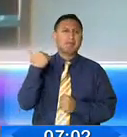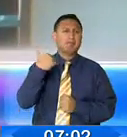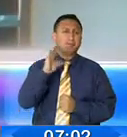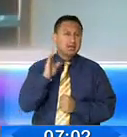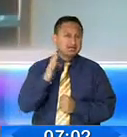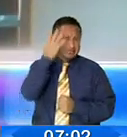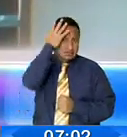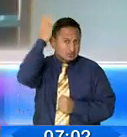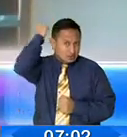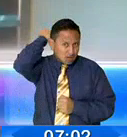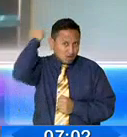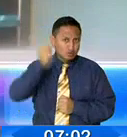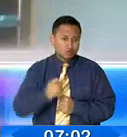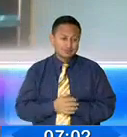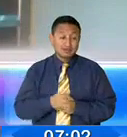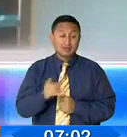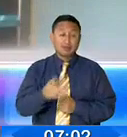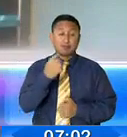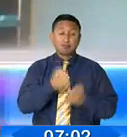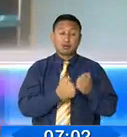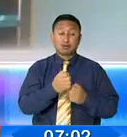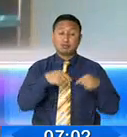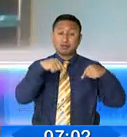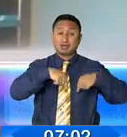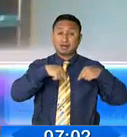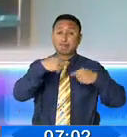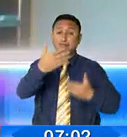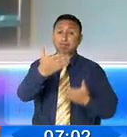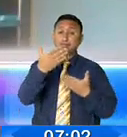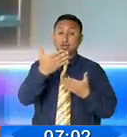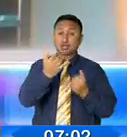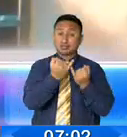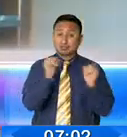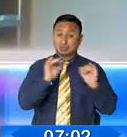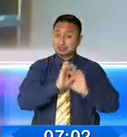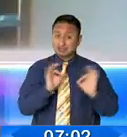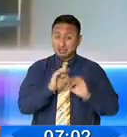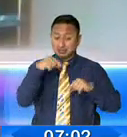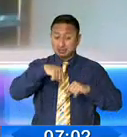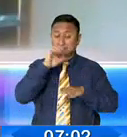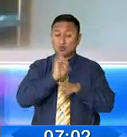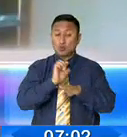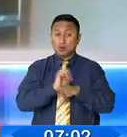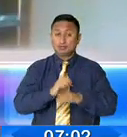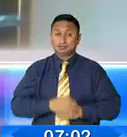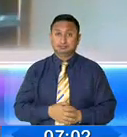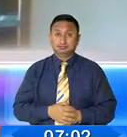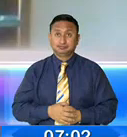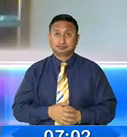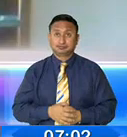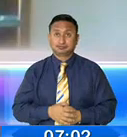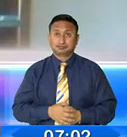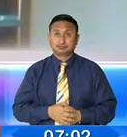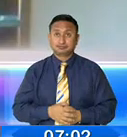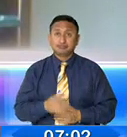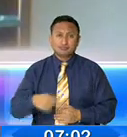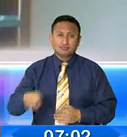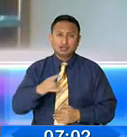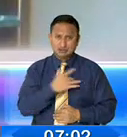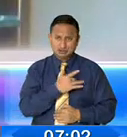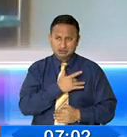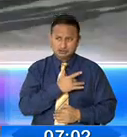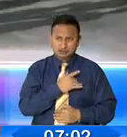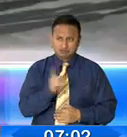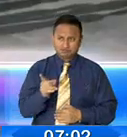un problema de la institucionalidad política en su conjunto ecuatoriana. Que no se siente ya representada